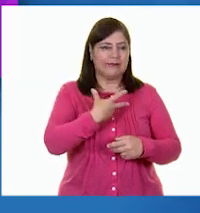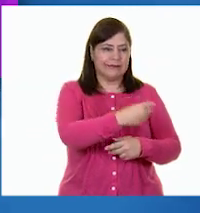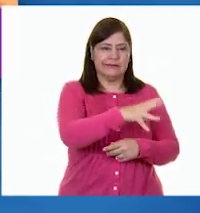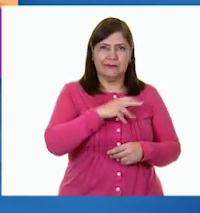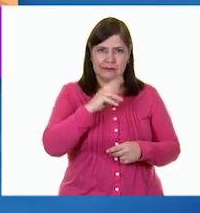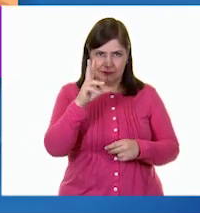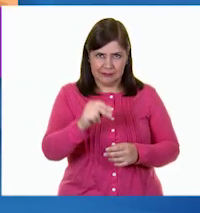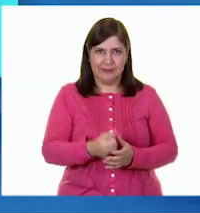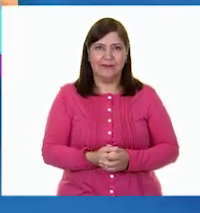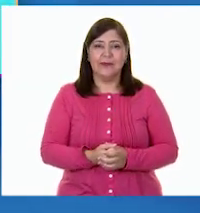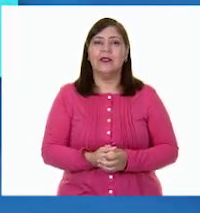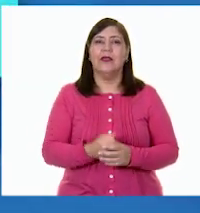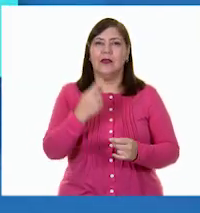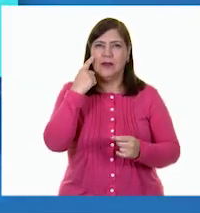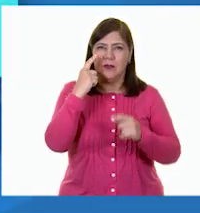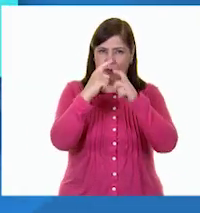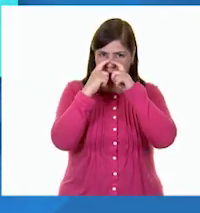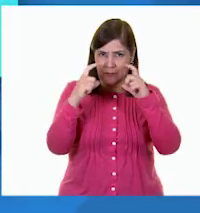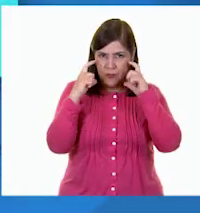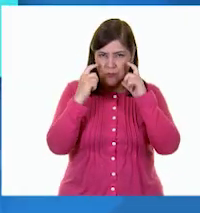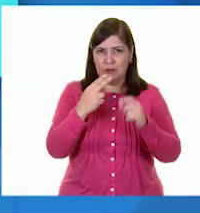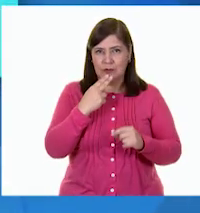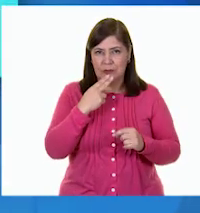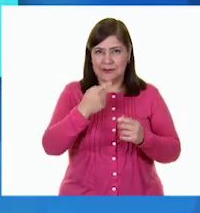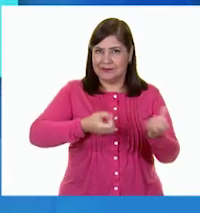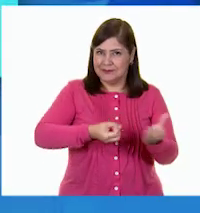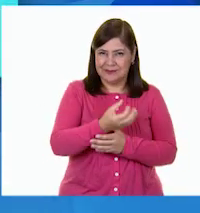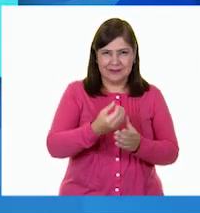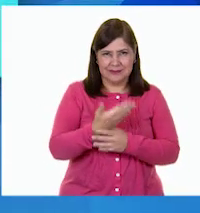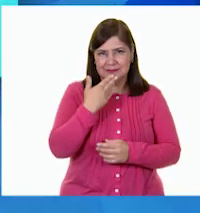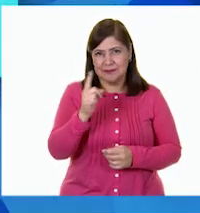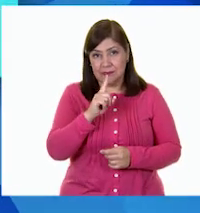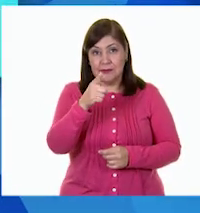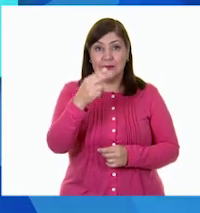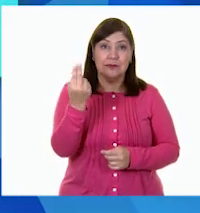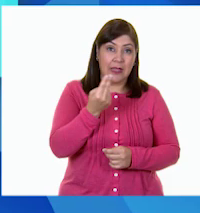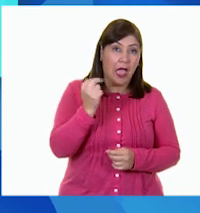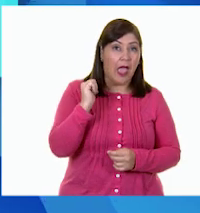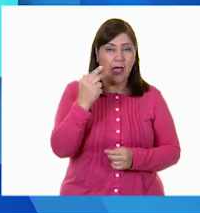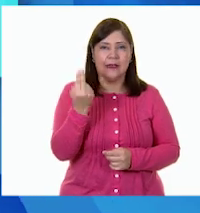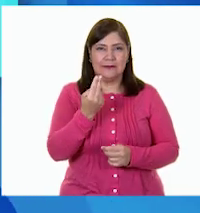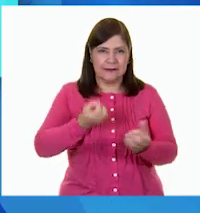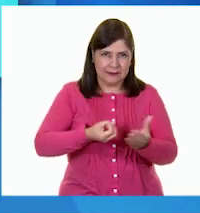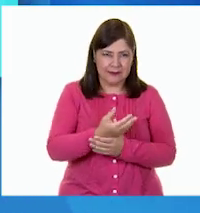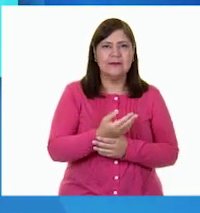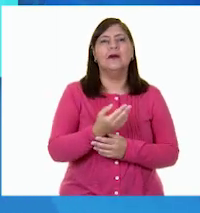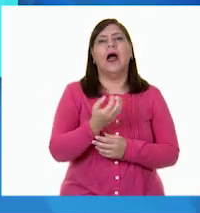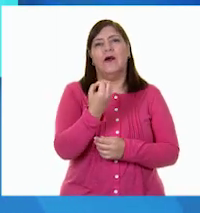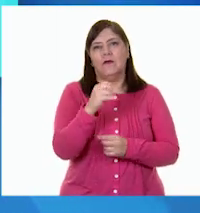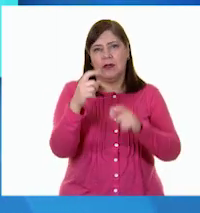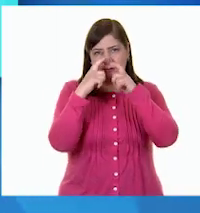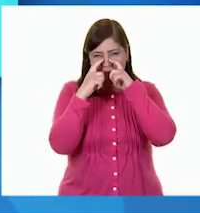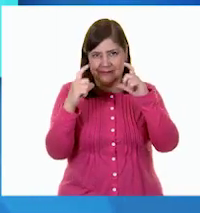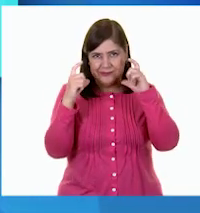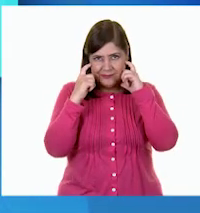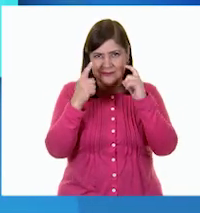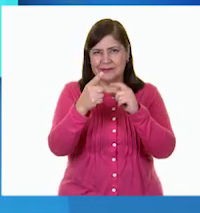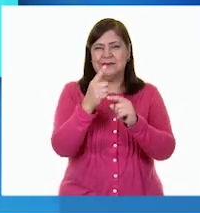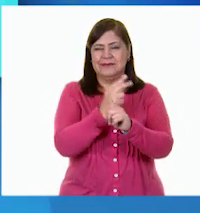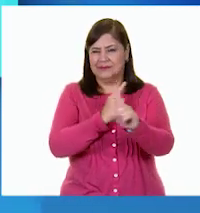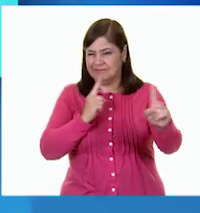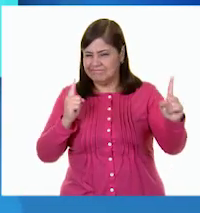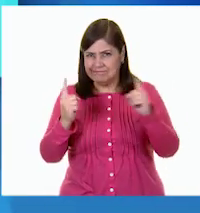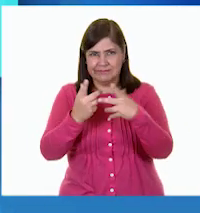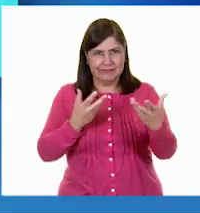contagiarnos. Utiliza cubrebocas. No salgas de casa. Si tienes que hacerlo, recuerda que es obligatorio utilizarlo. Mantén